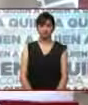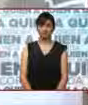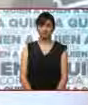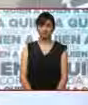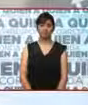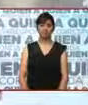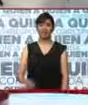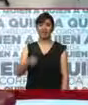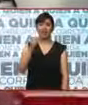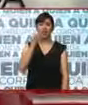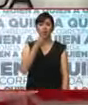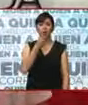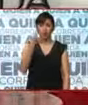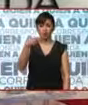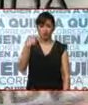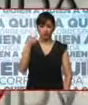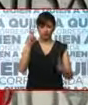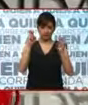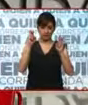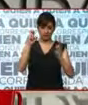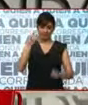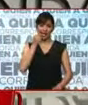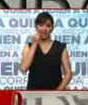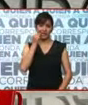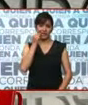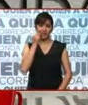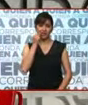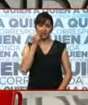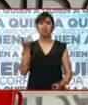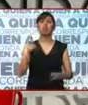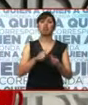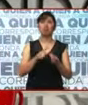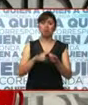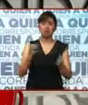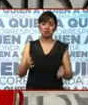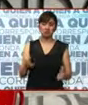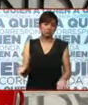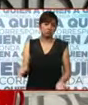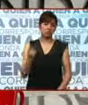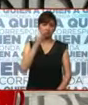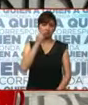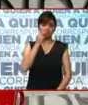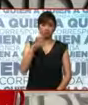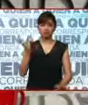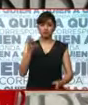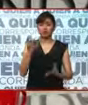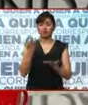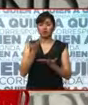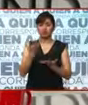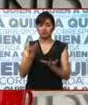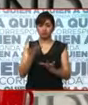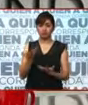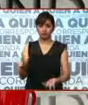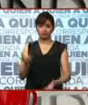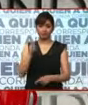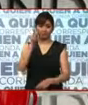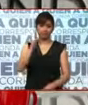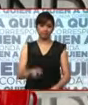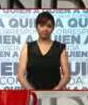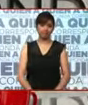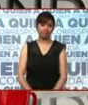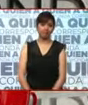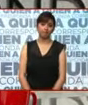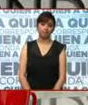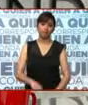Fregado Chicles. ¿Y dónde está el Chicles? Pues por ahí mascándole. Ahí está, pero vendido. En fin, ya qué hacemos con el Chicles, ¿verdad? Que